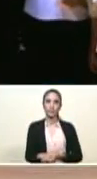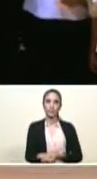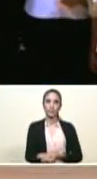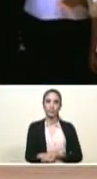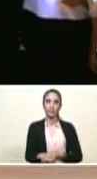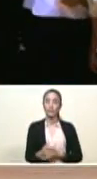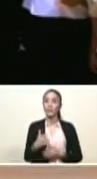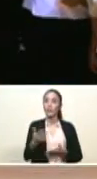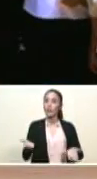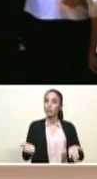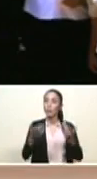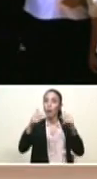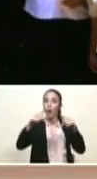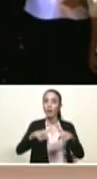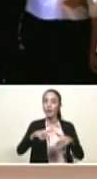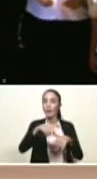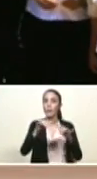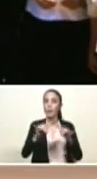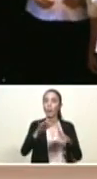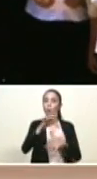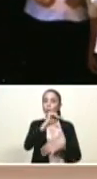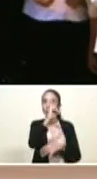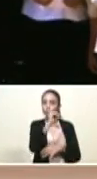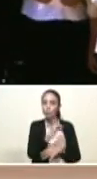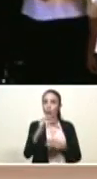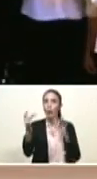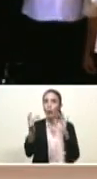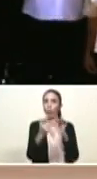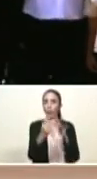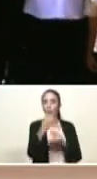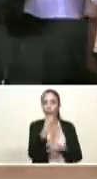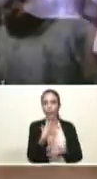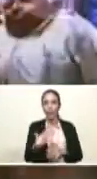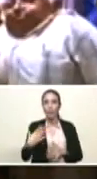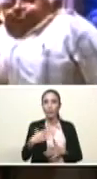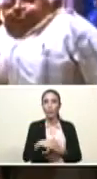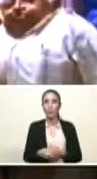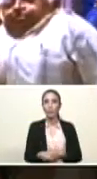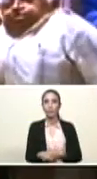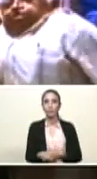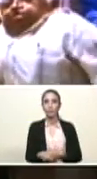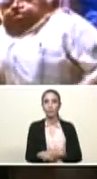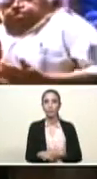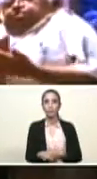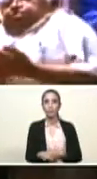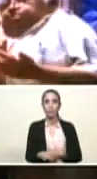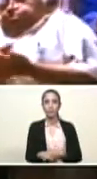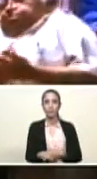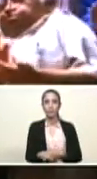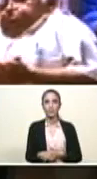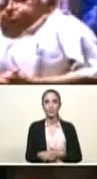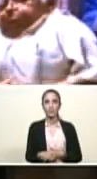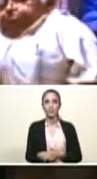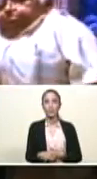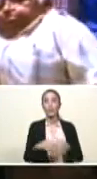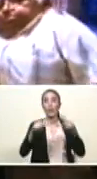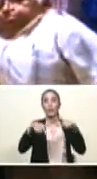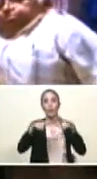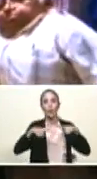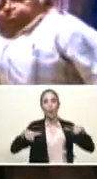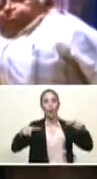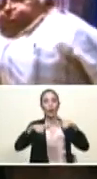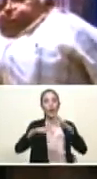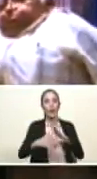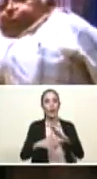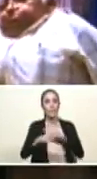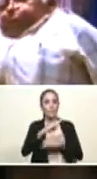Desde el Zulia, camarada presidente, transmitiendo desde la hermosa ciudad de Cabimas. Estamos en la base de Misiones